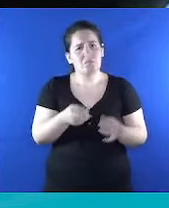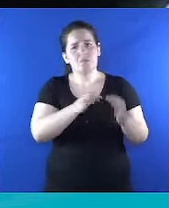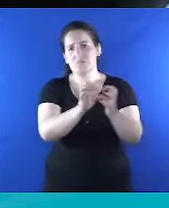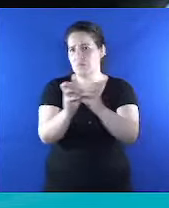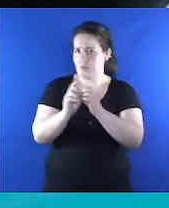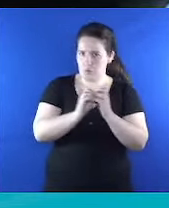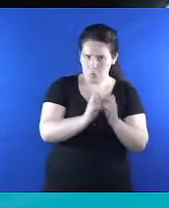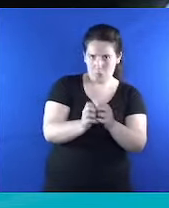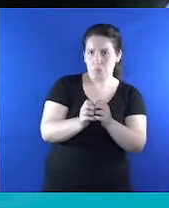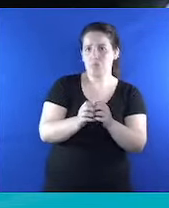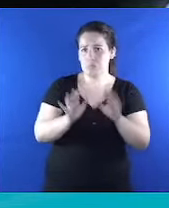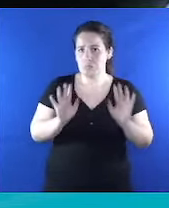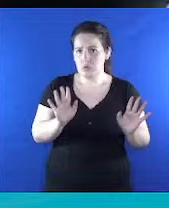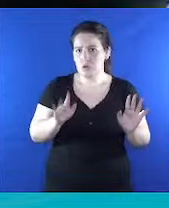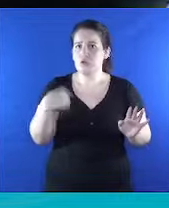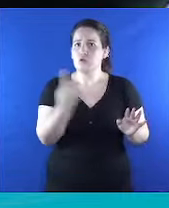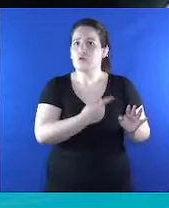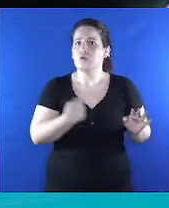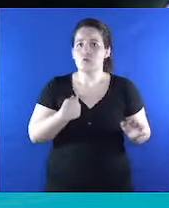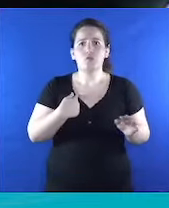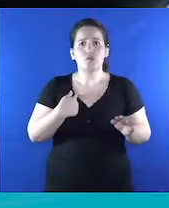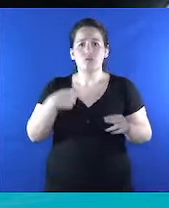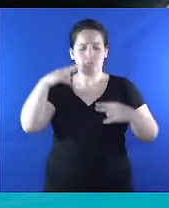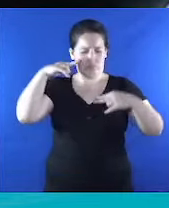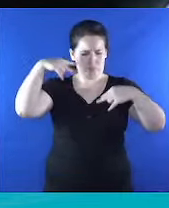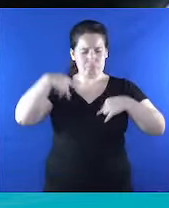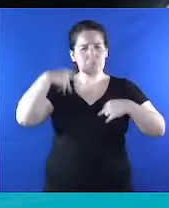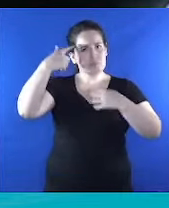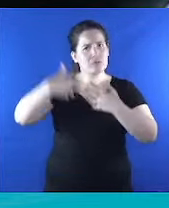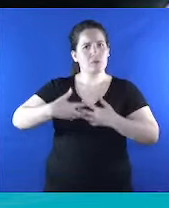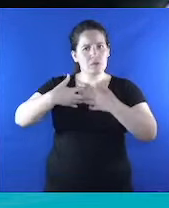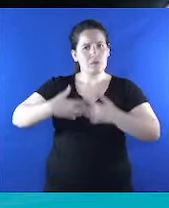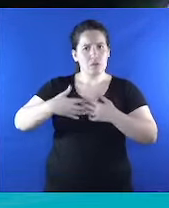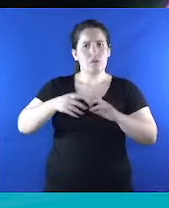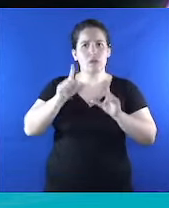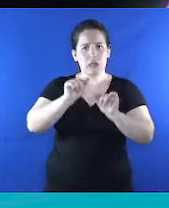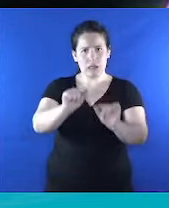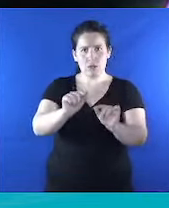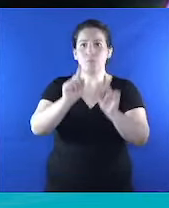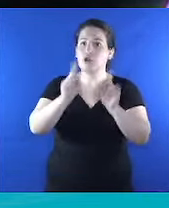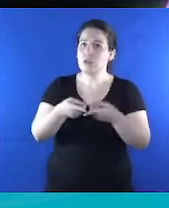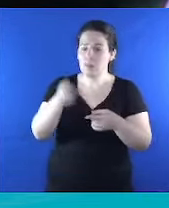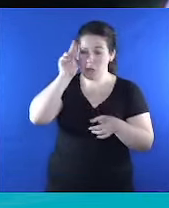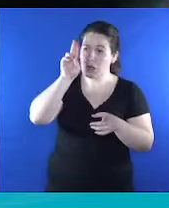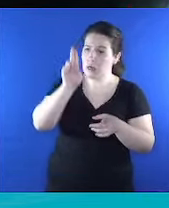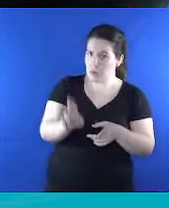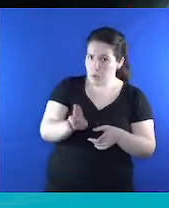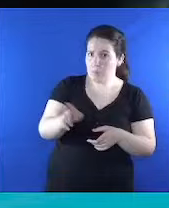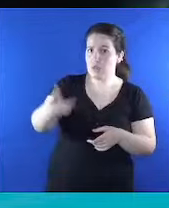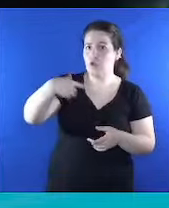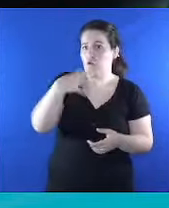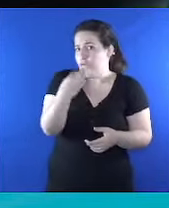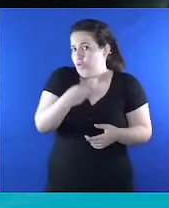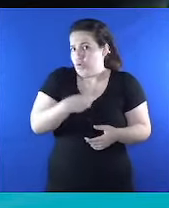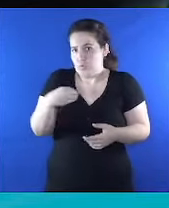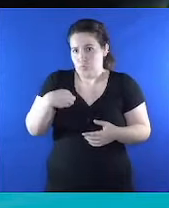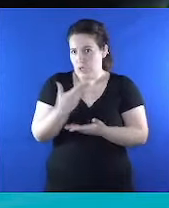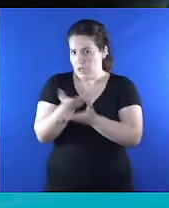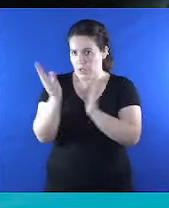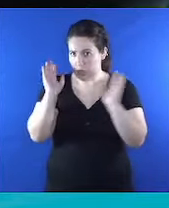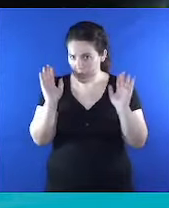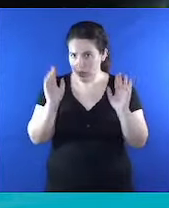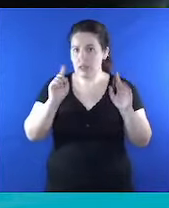y somos profundamente críticos pero también respetuosos de la voluntad popular respecto del gobierno nacional